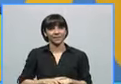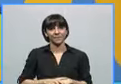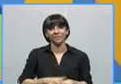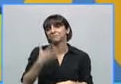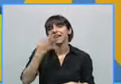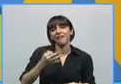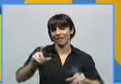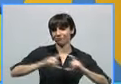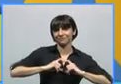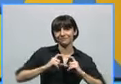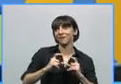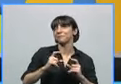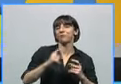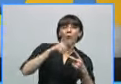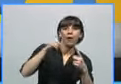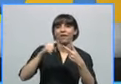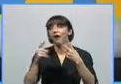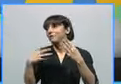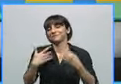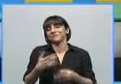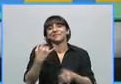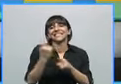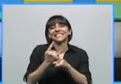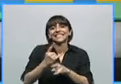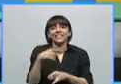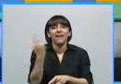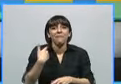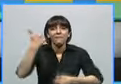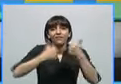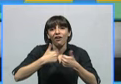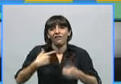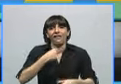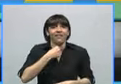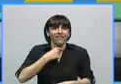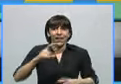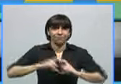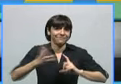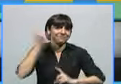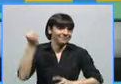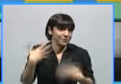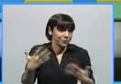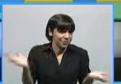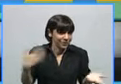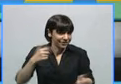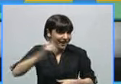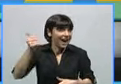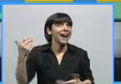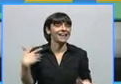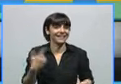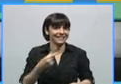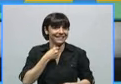lo mismo que una eh cada vez la queres ganar y tenerla de vuelta es un es un orgullo y y nada se disfruta muchísimo